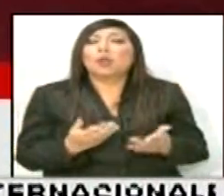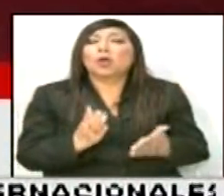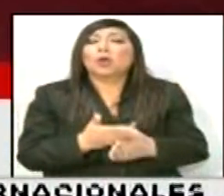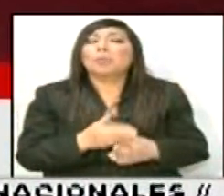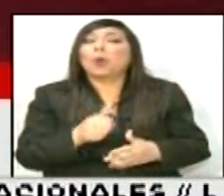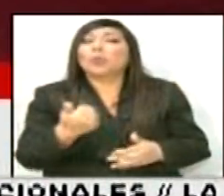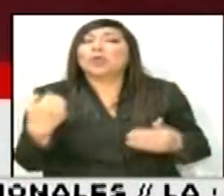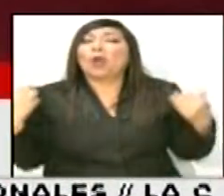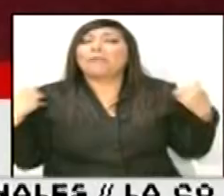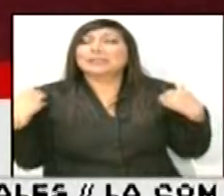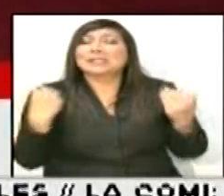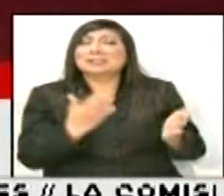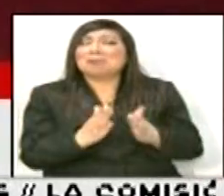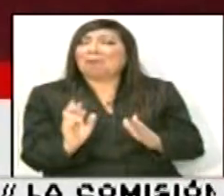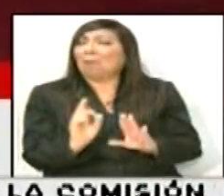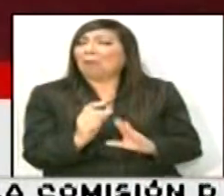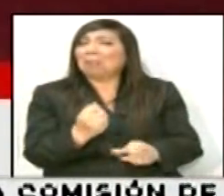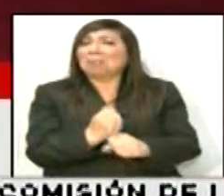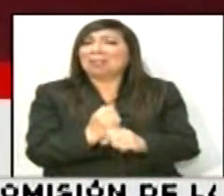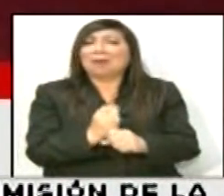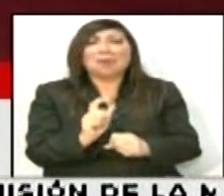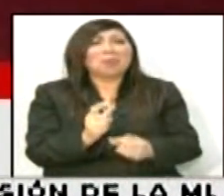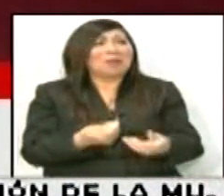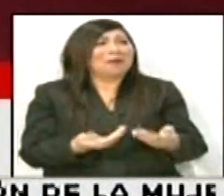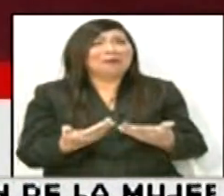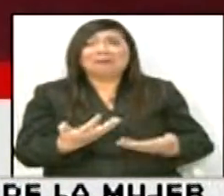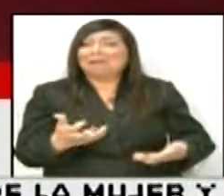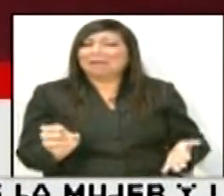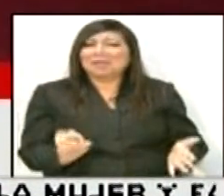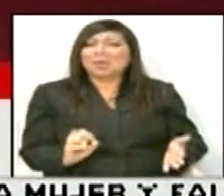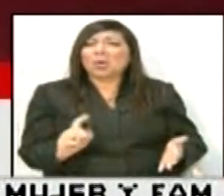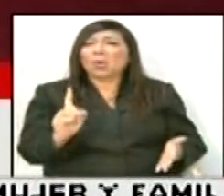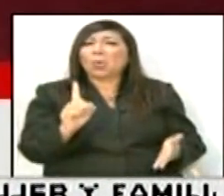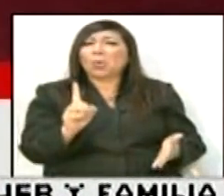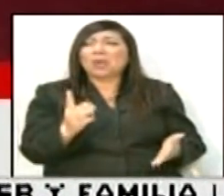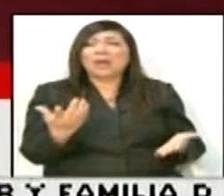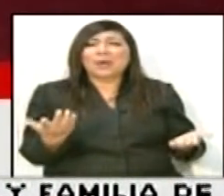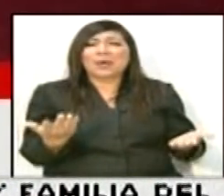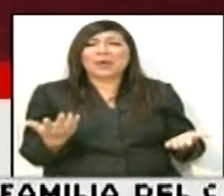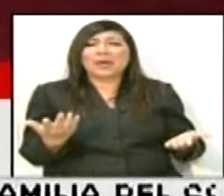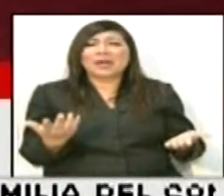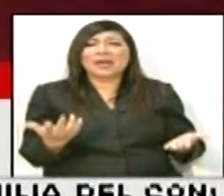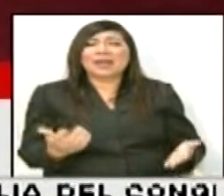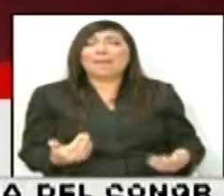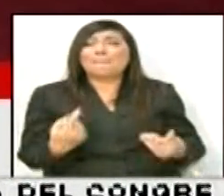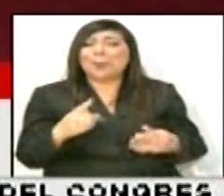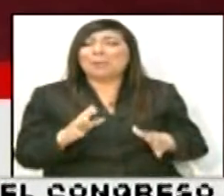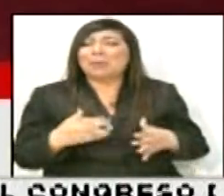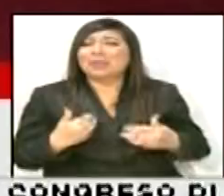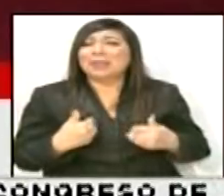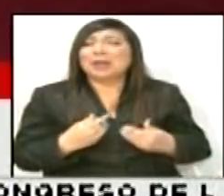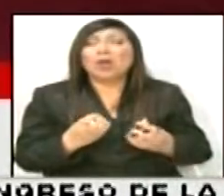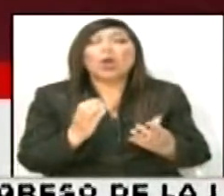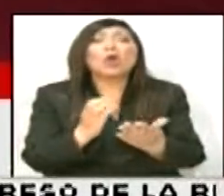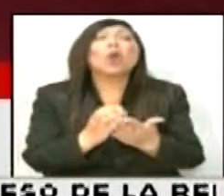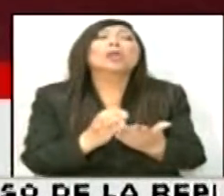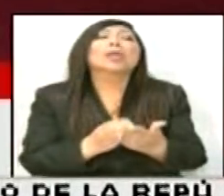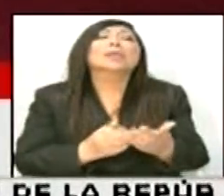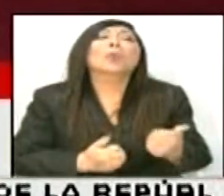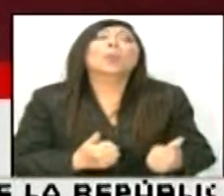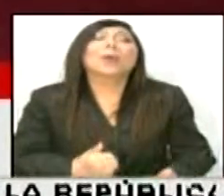con la otra oficina, que no tiene empleados, que no tiene maquinaria, su única virtud para poder obtener contratos, ¿cuál